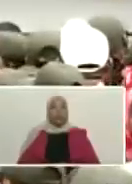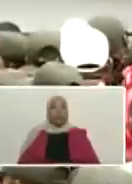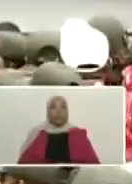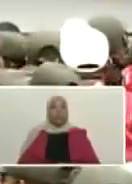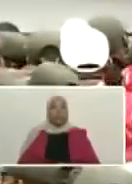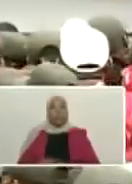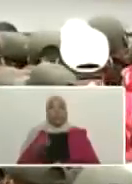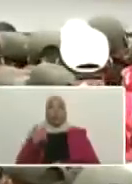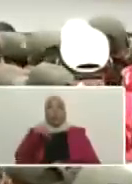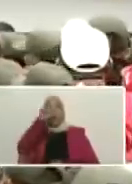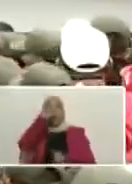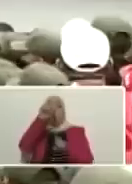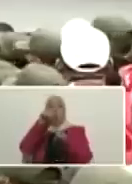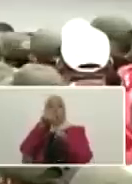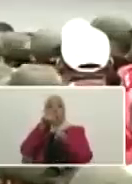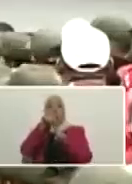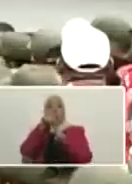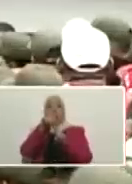caminos